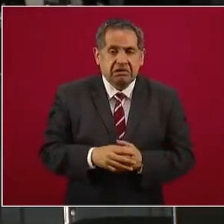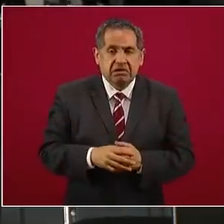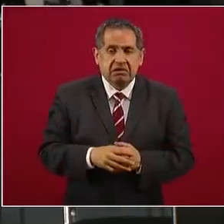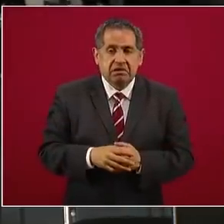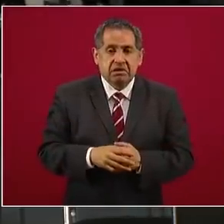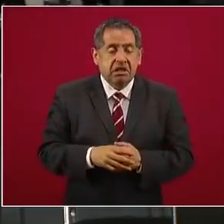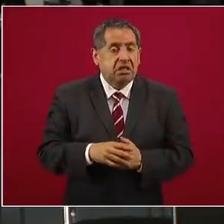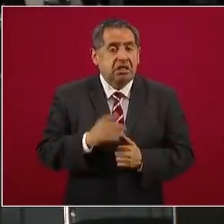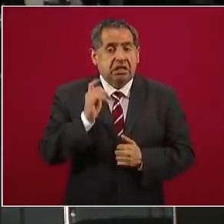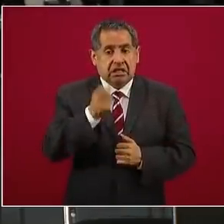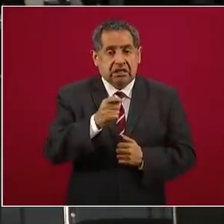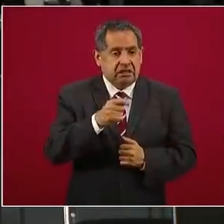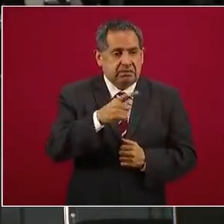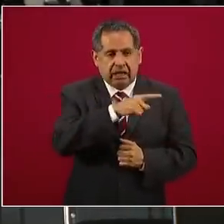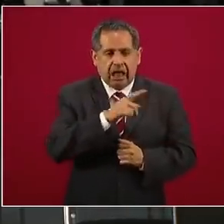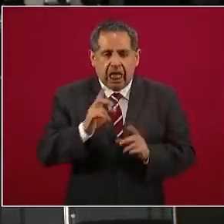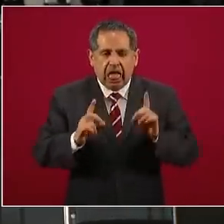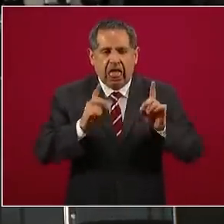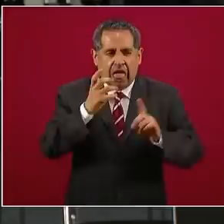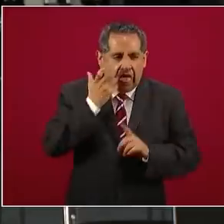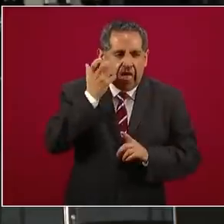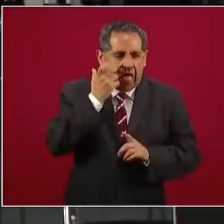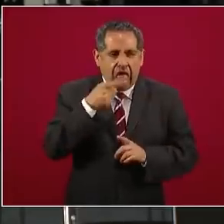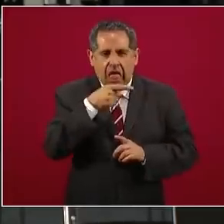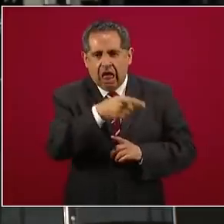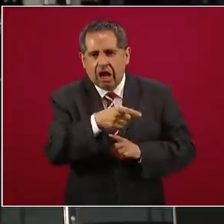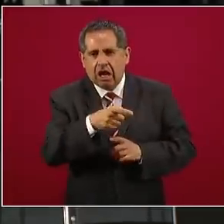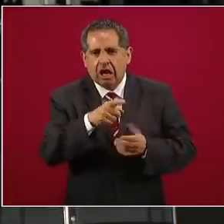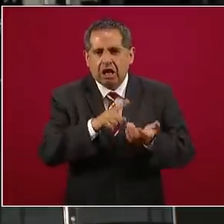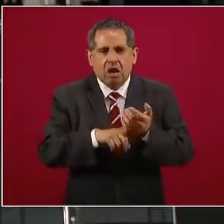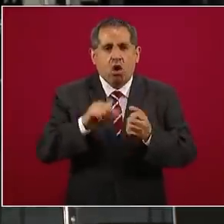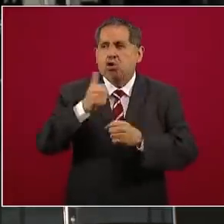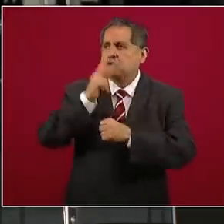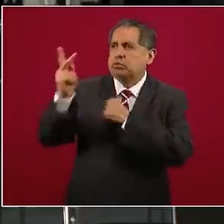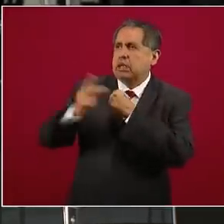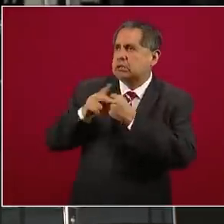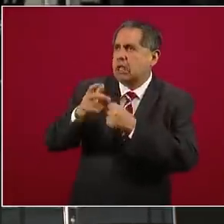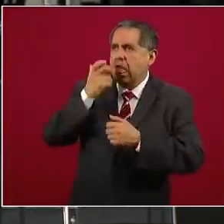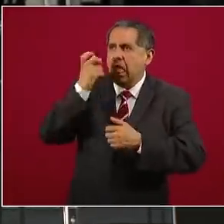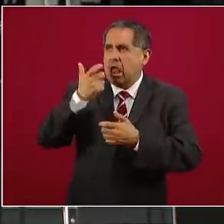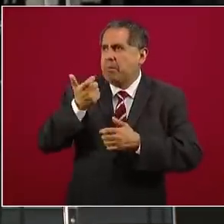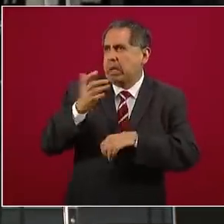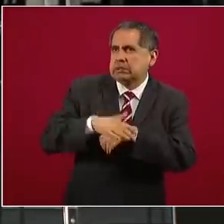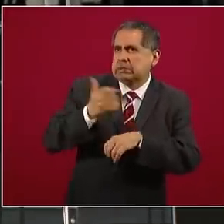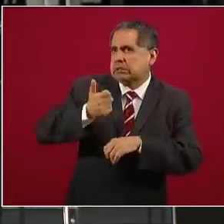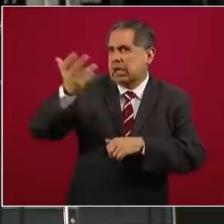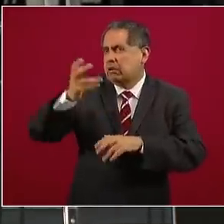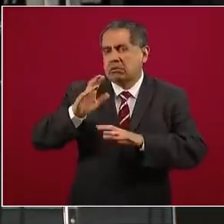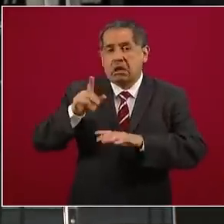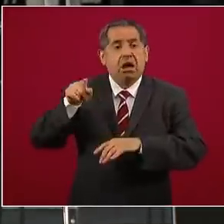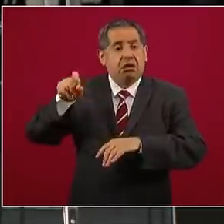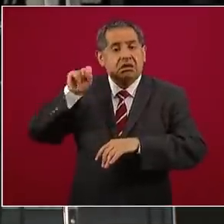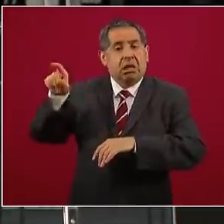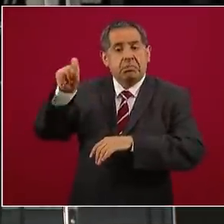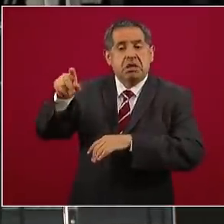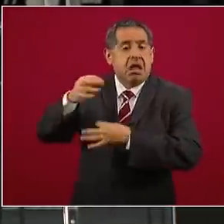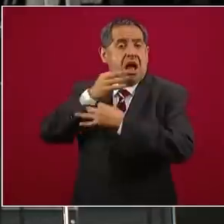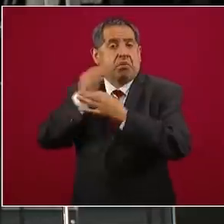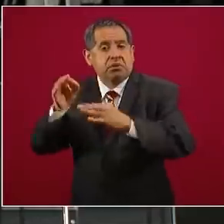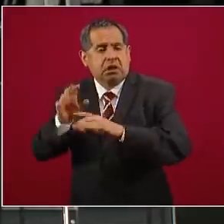pues se va a evitar la especulación de otros países que ya también han anunciado que tienen